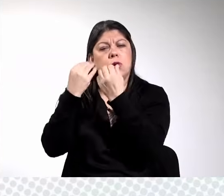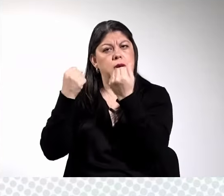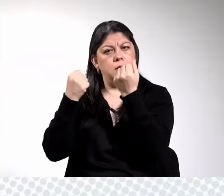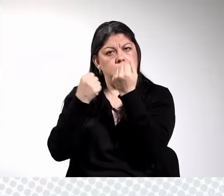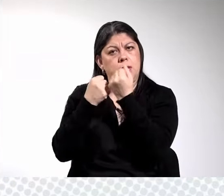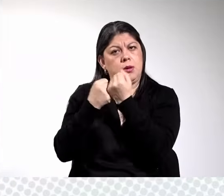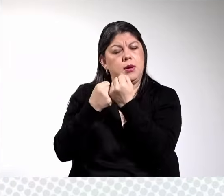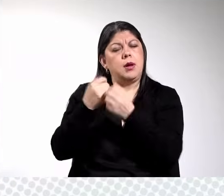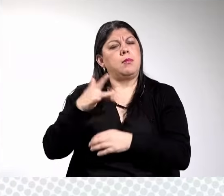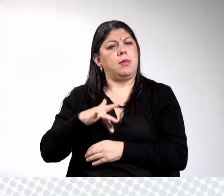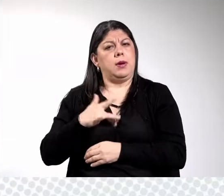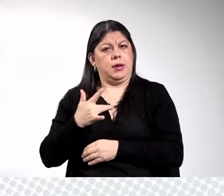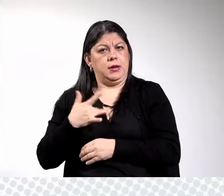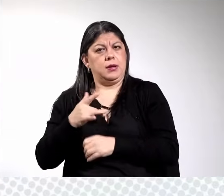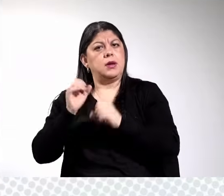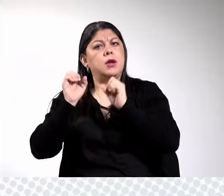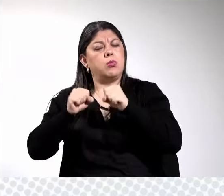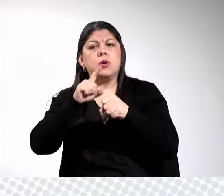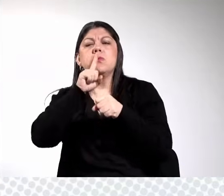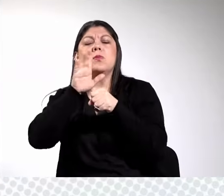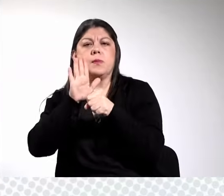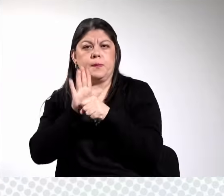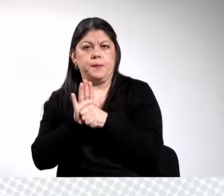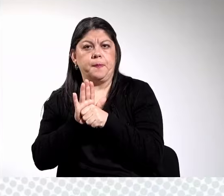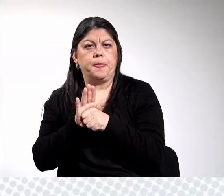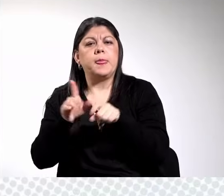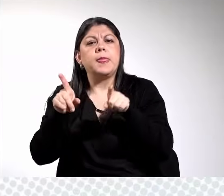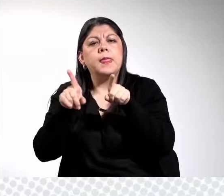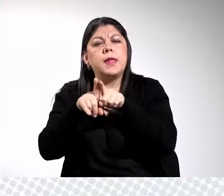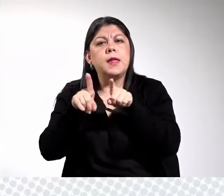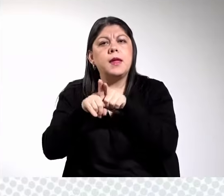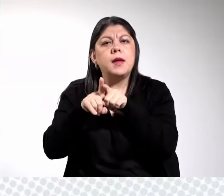para sentirse que ha cumplido y que tiene